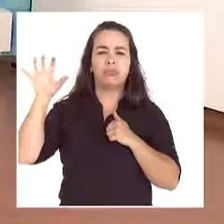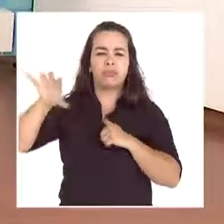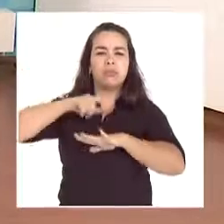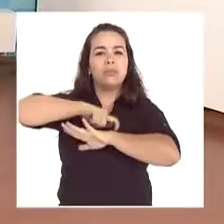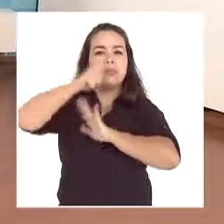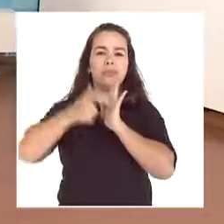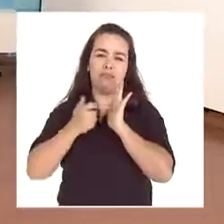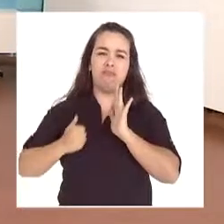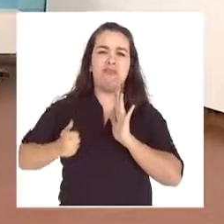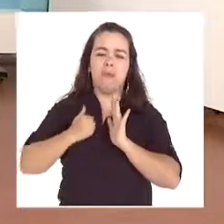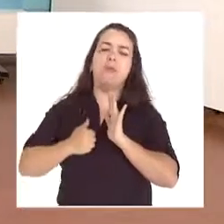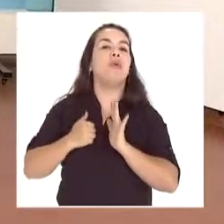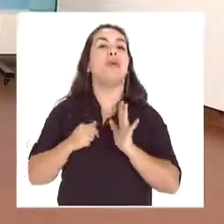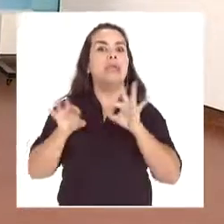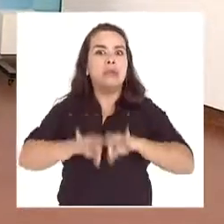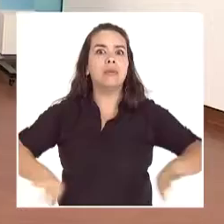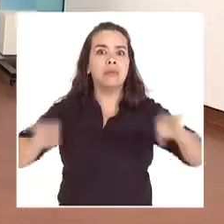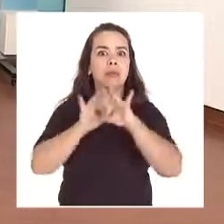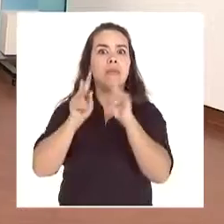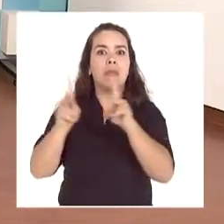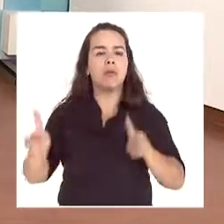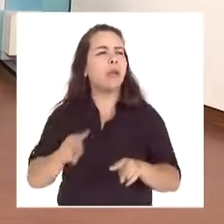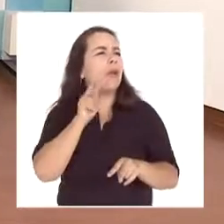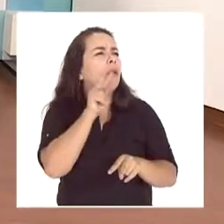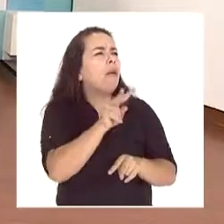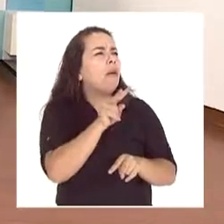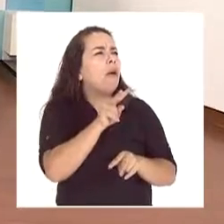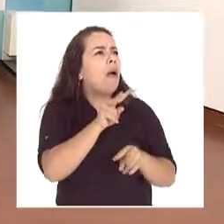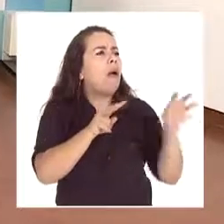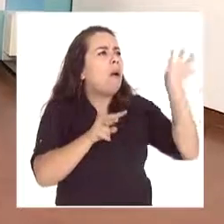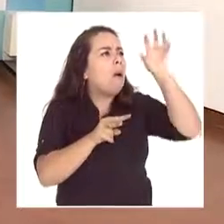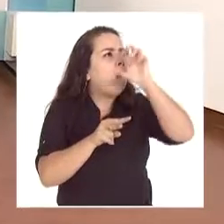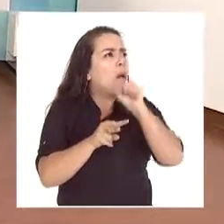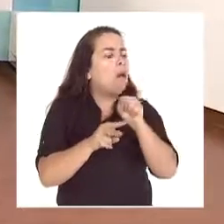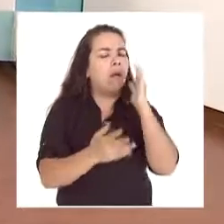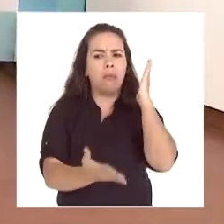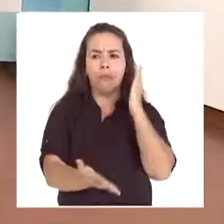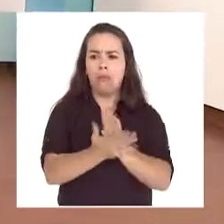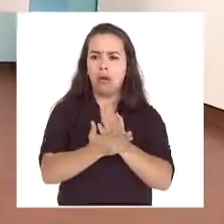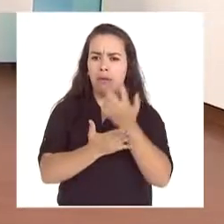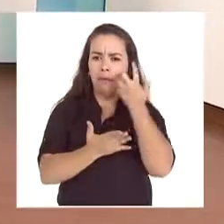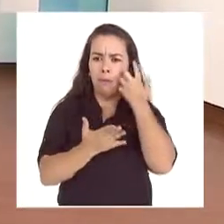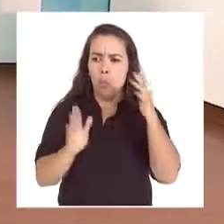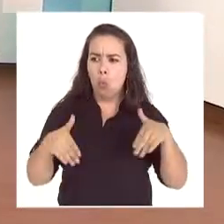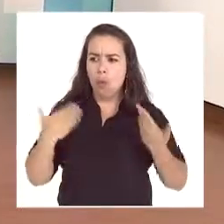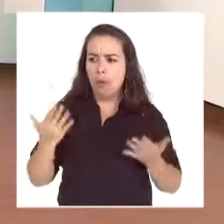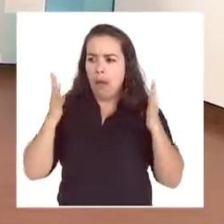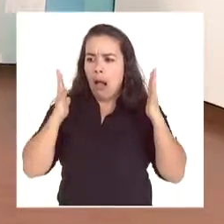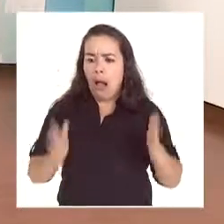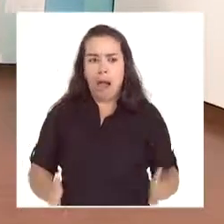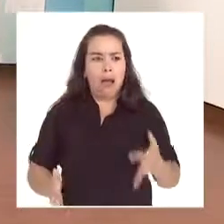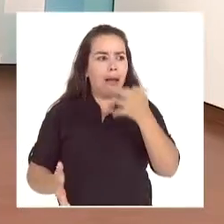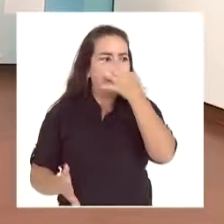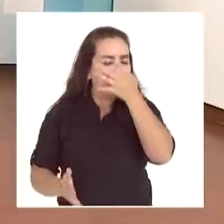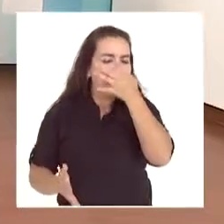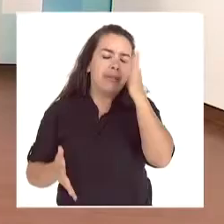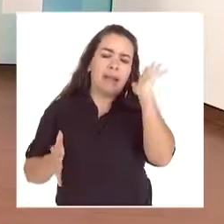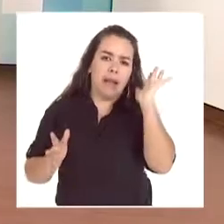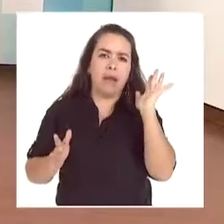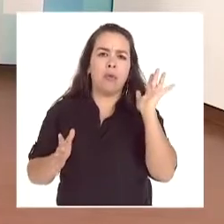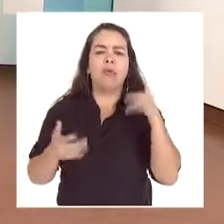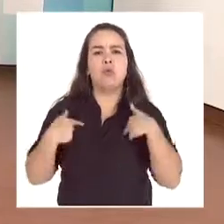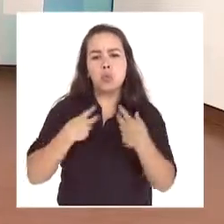es bien importante que la gente entienda por qué se está enfermando el sistema vascular. La gente dice, sí, se me enfermó un hueso, tengo